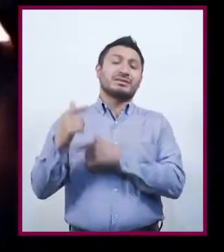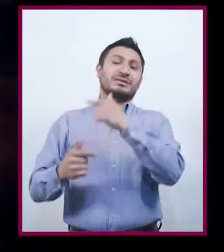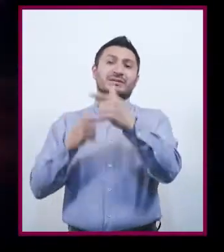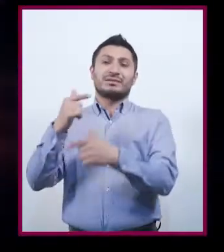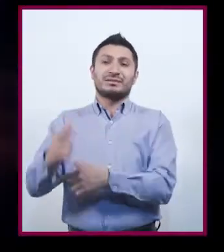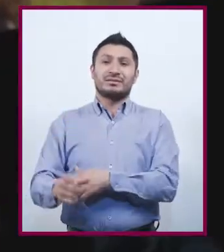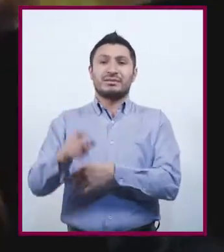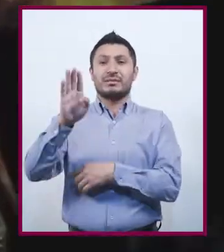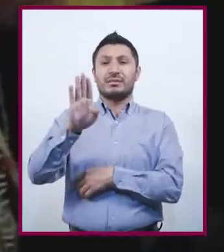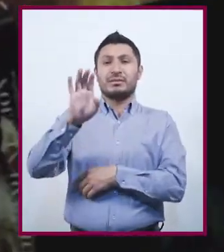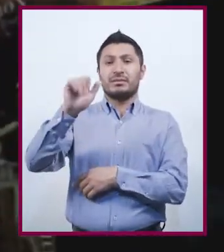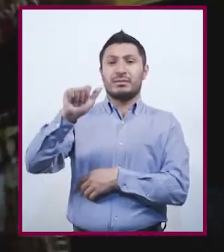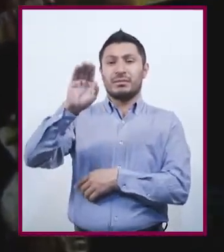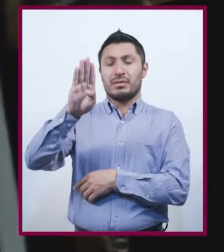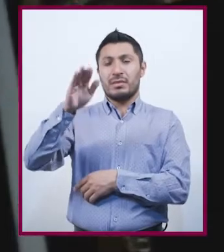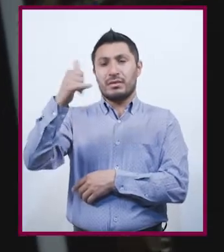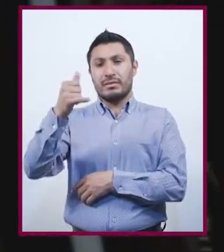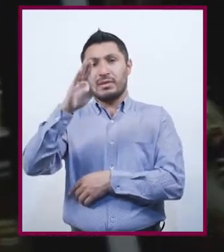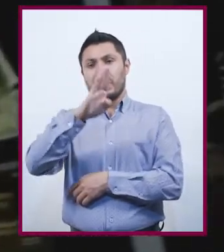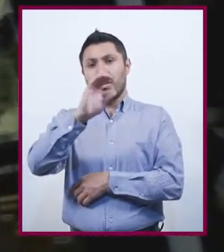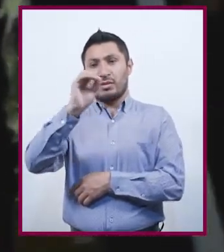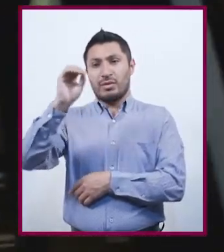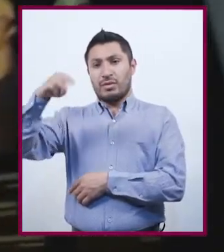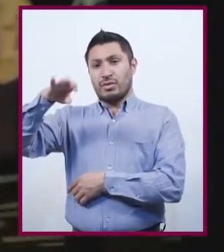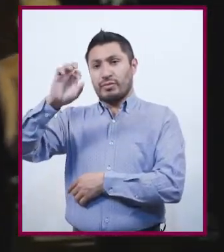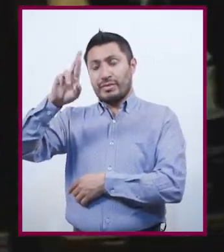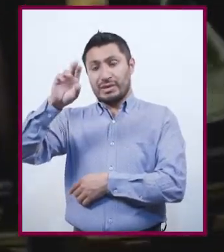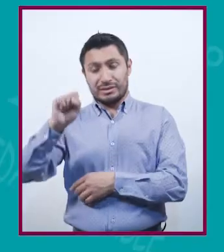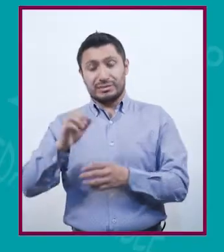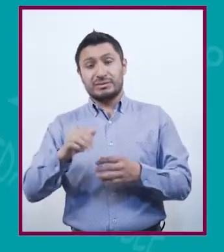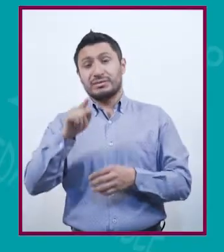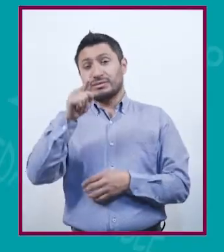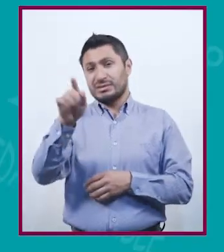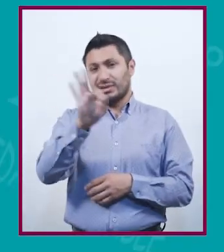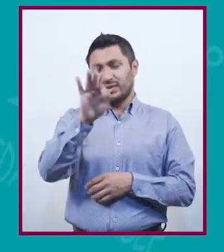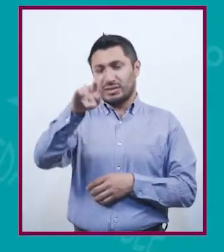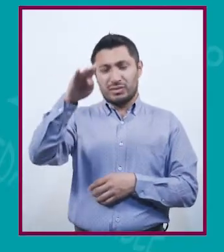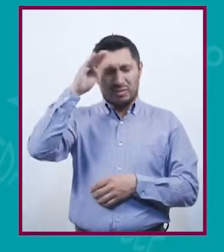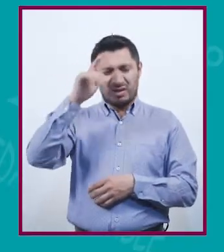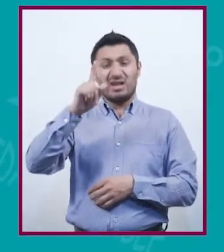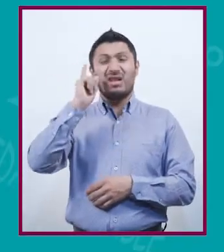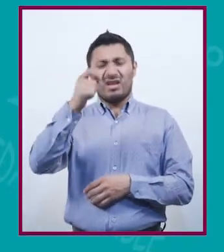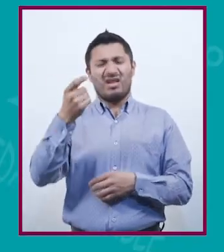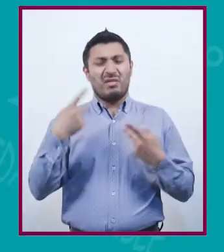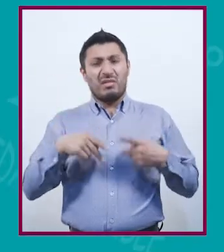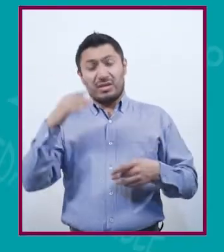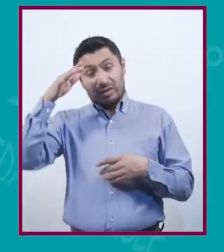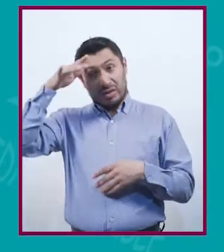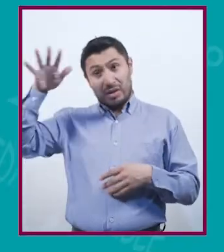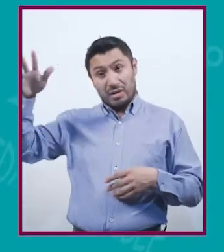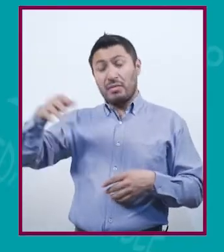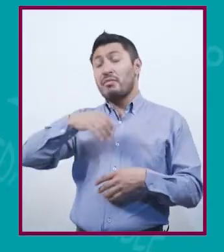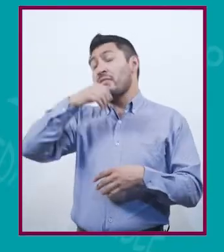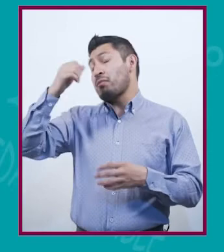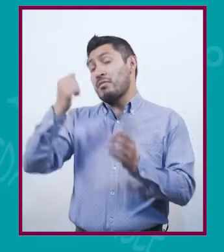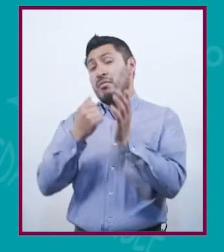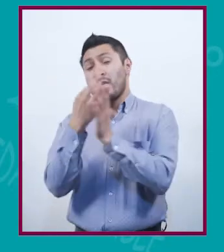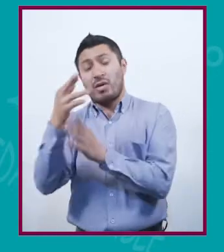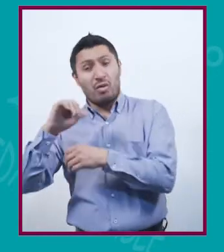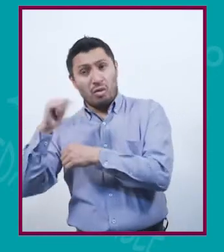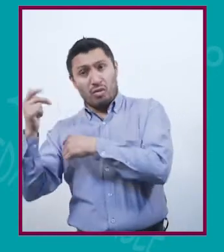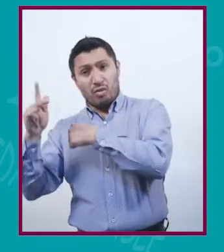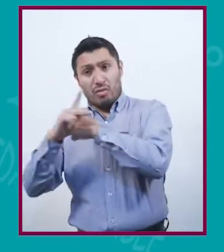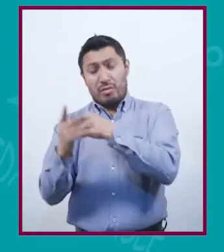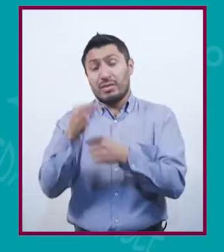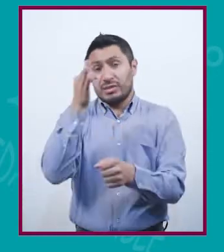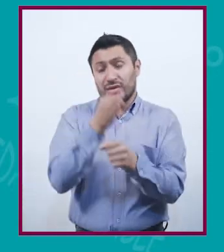por Estados Unidos, vivieron un fuerte crecimiento demográfico. Nacieron millones de niños que